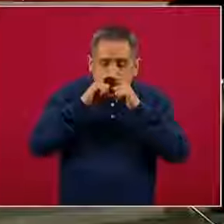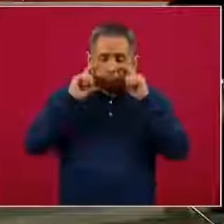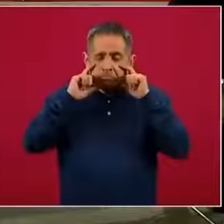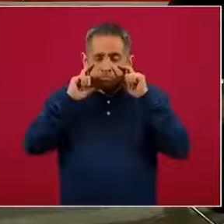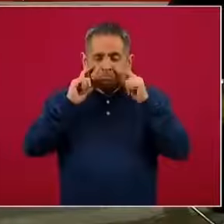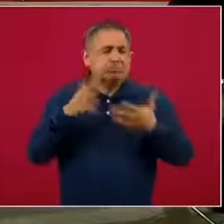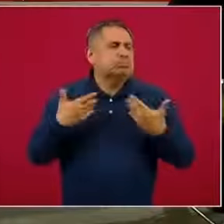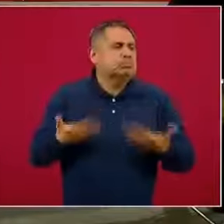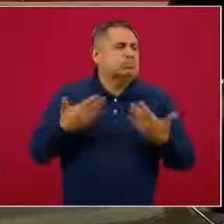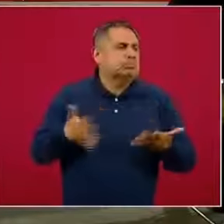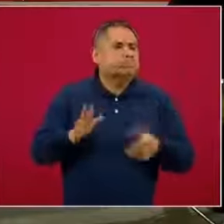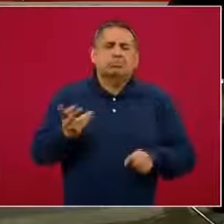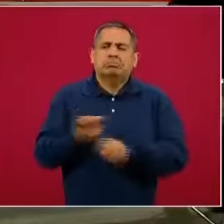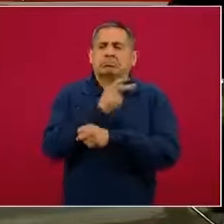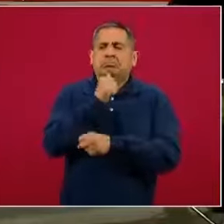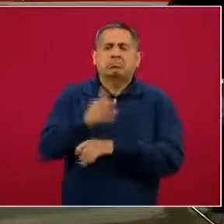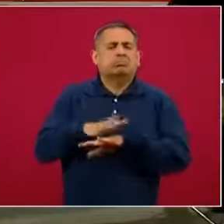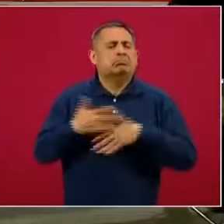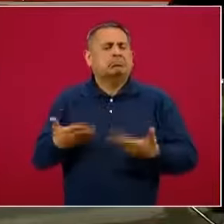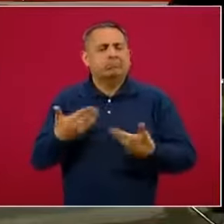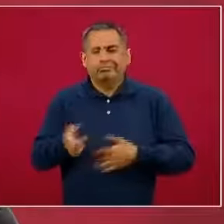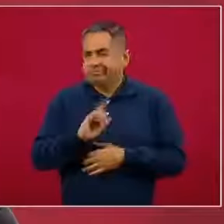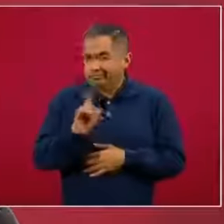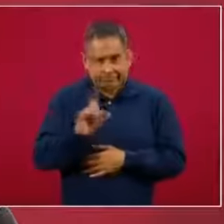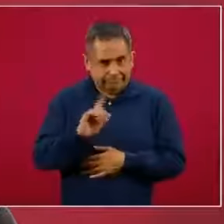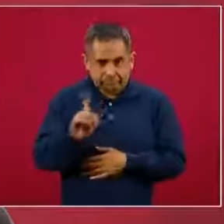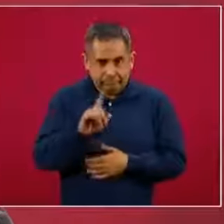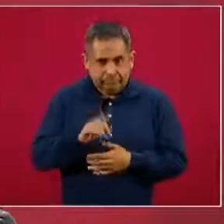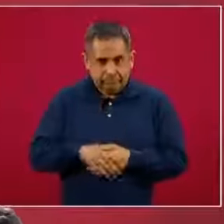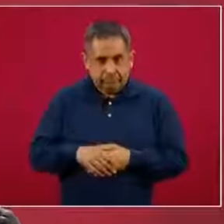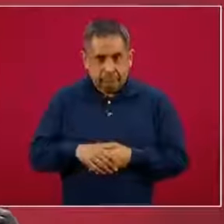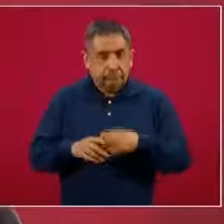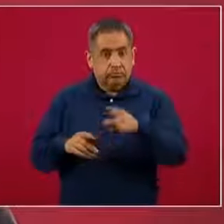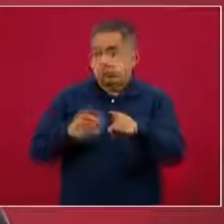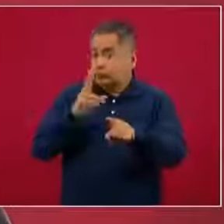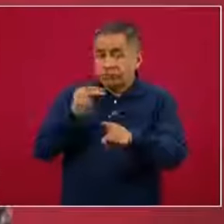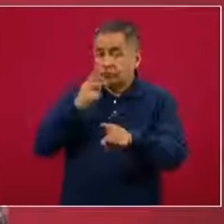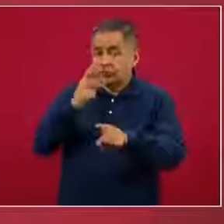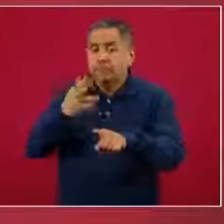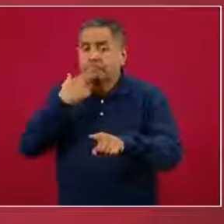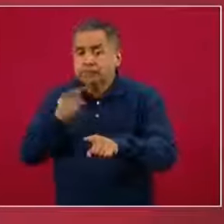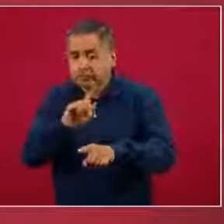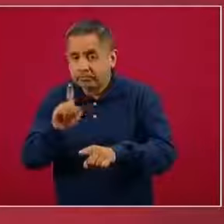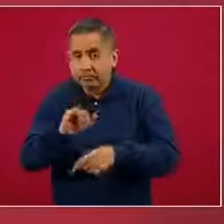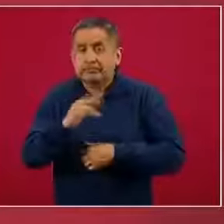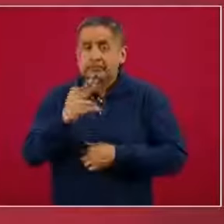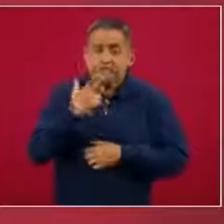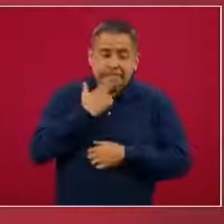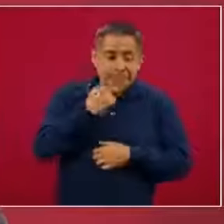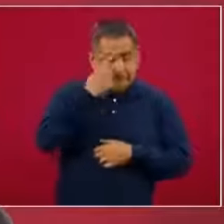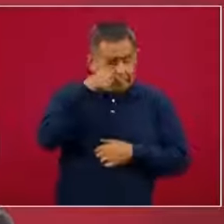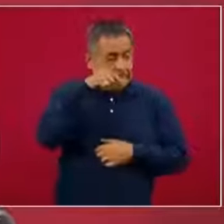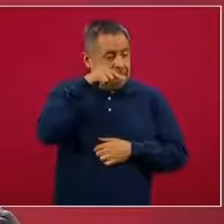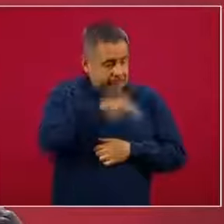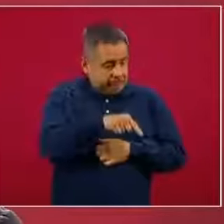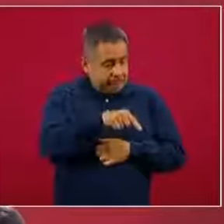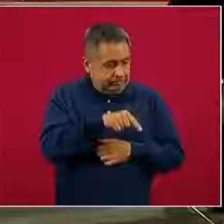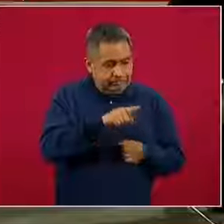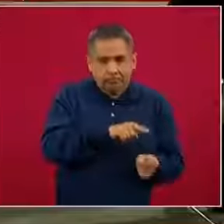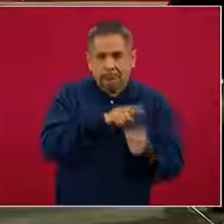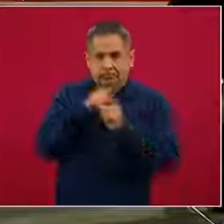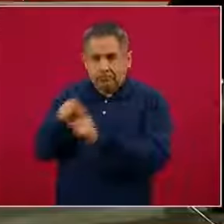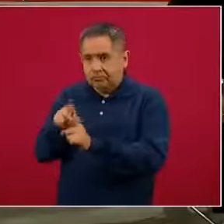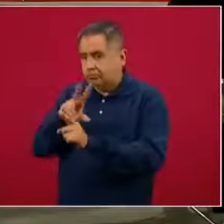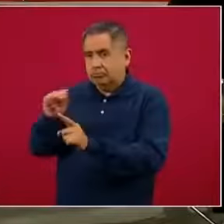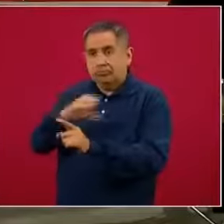trae cubrebocas va a estar protegido. Entonces, no digo que no sirva. Lo que digo es, sirve para lo que sirve y no sirve para